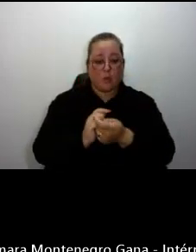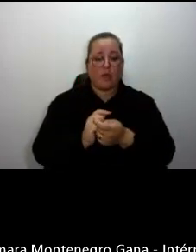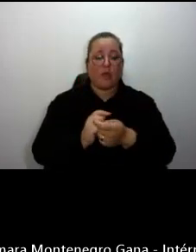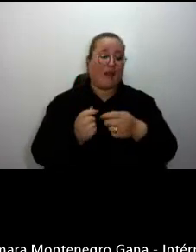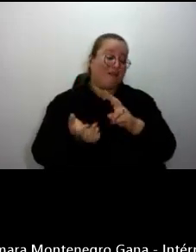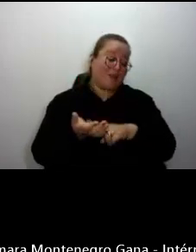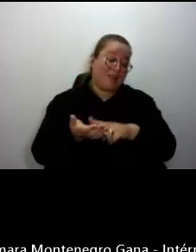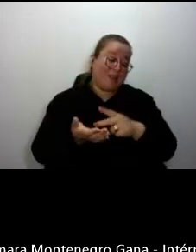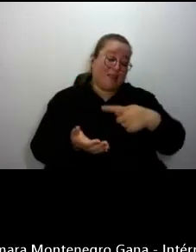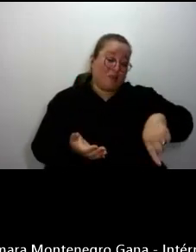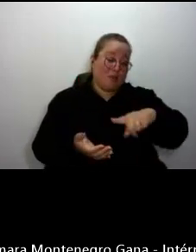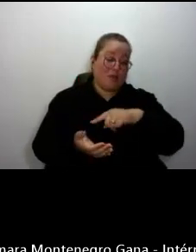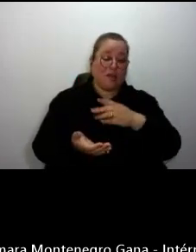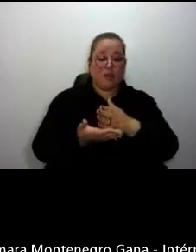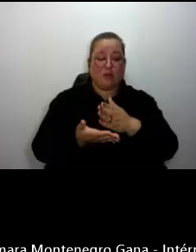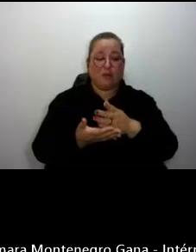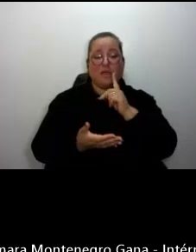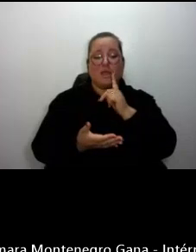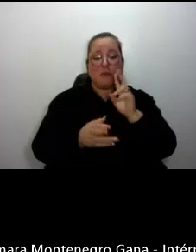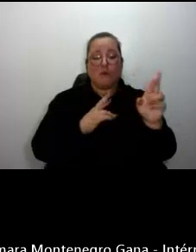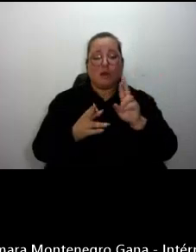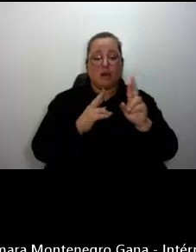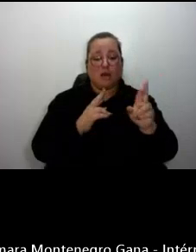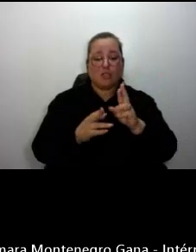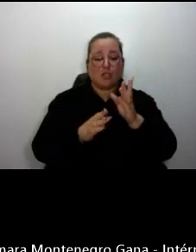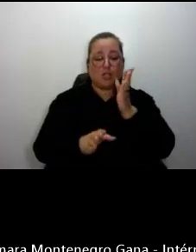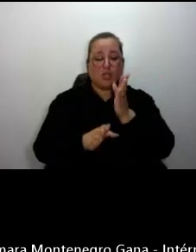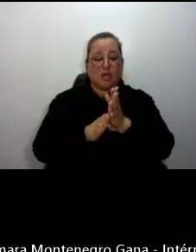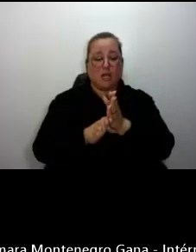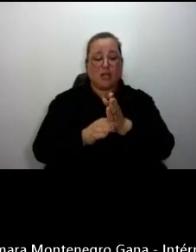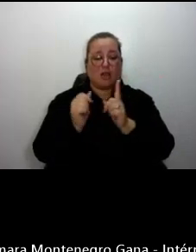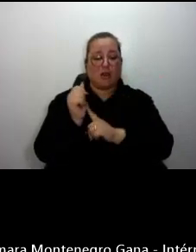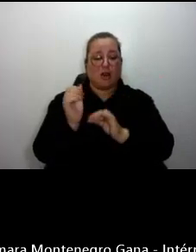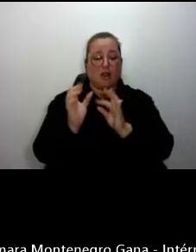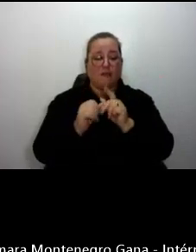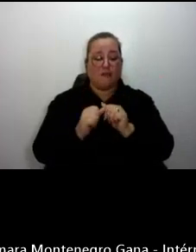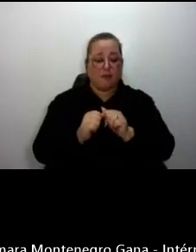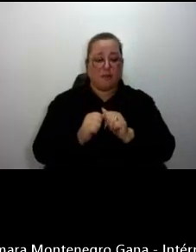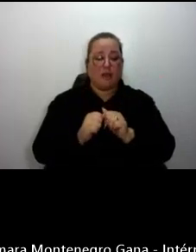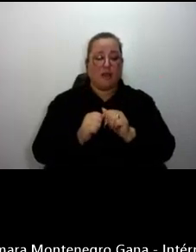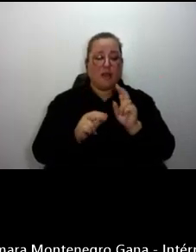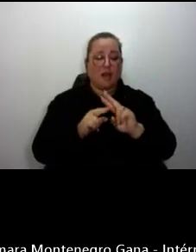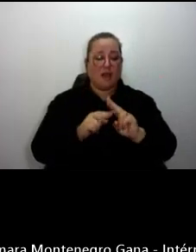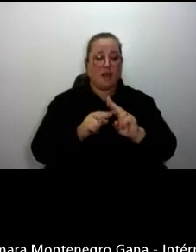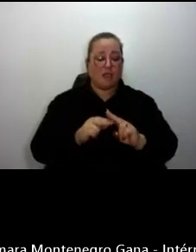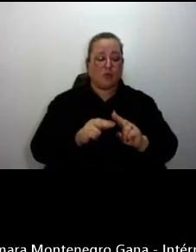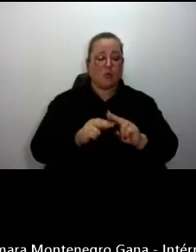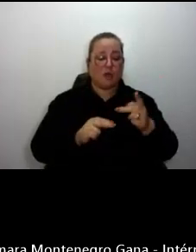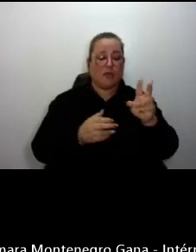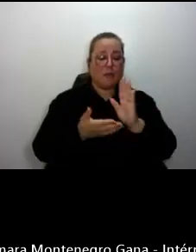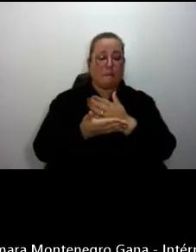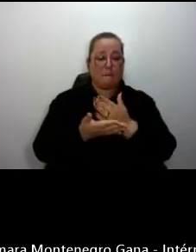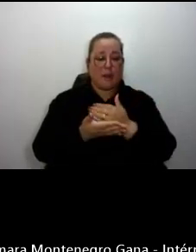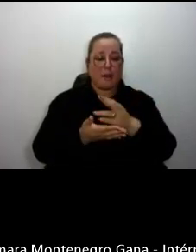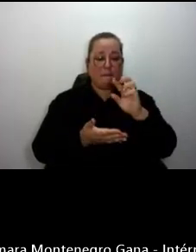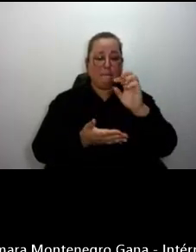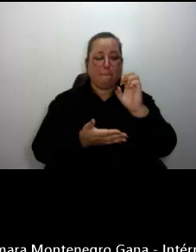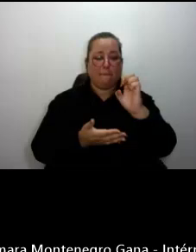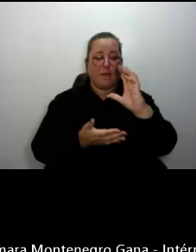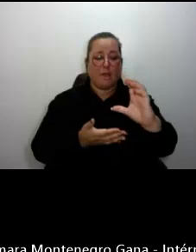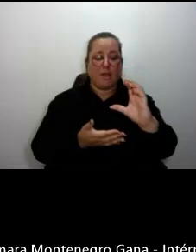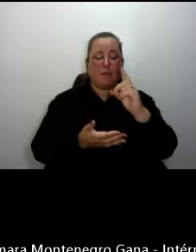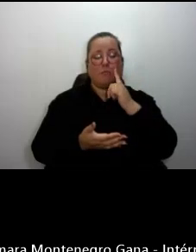escuela. También existe una relación directa con la familia en la elaboración de este plan o PAEC, ya que nosotros los